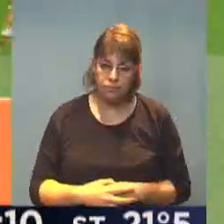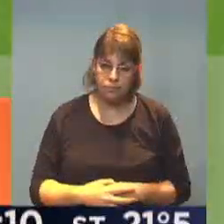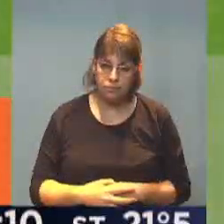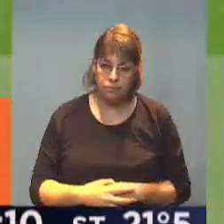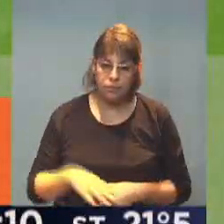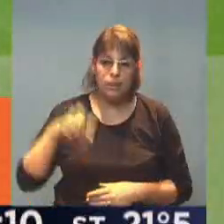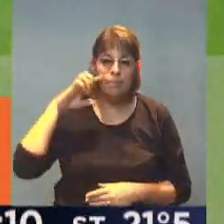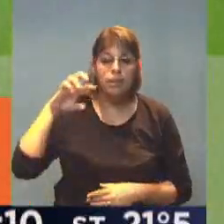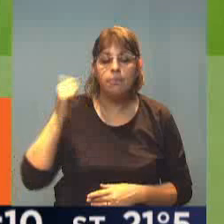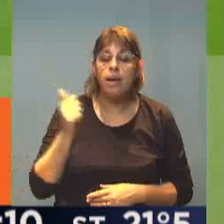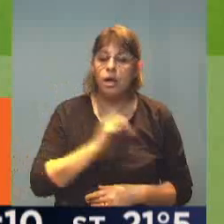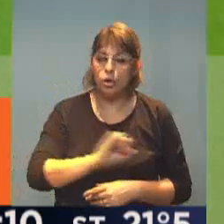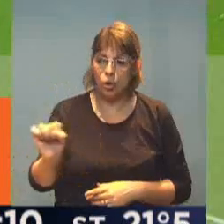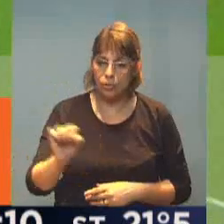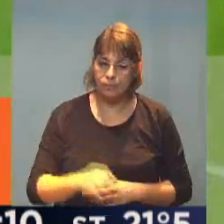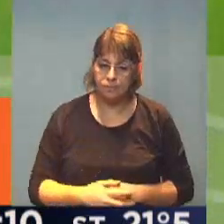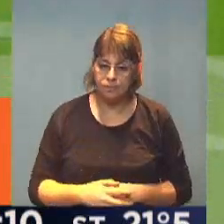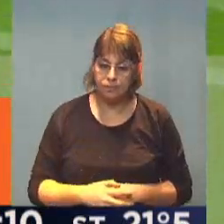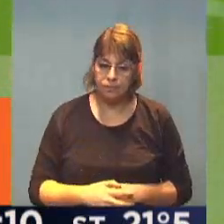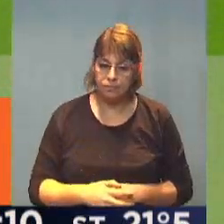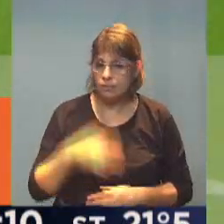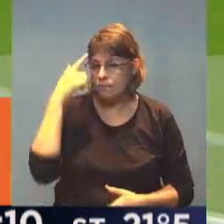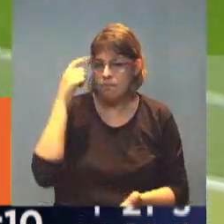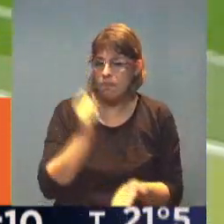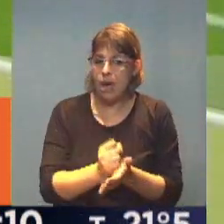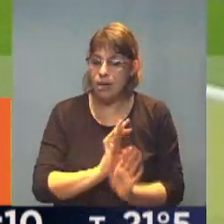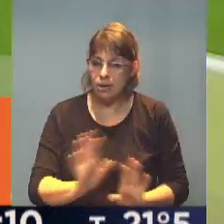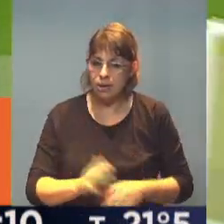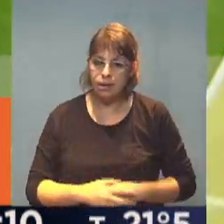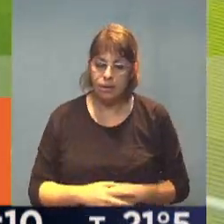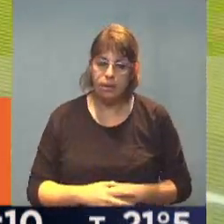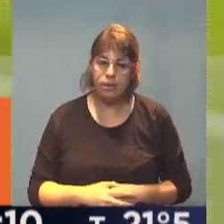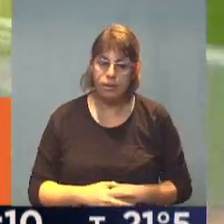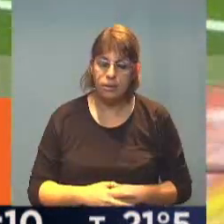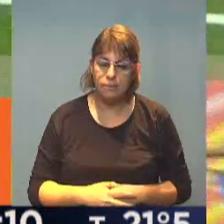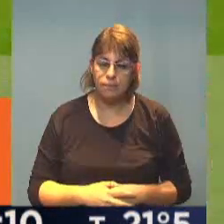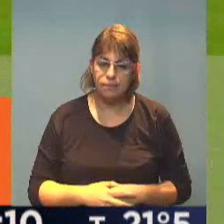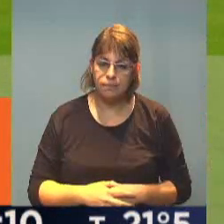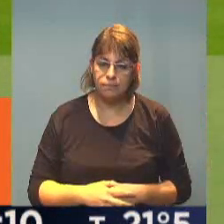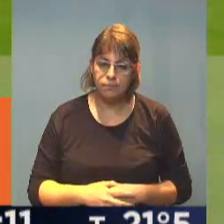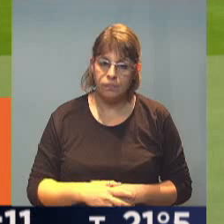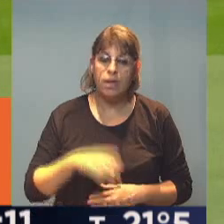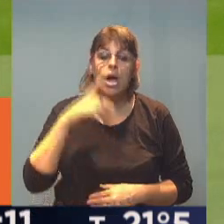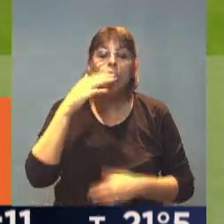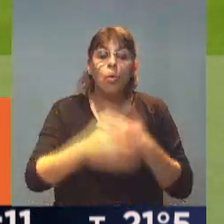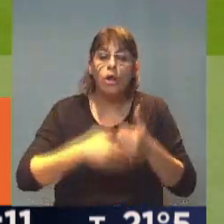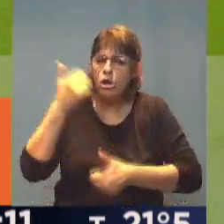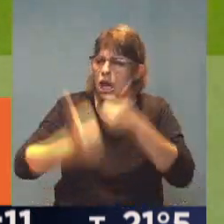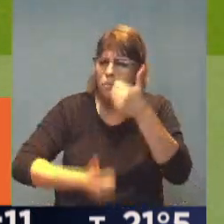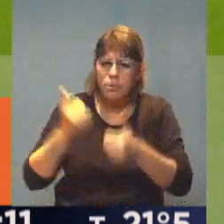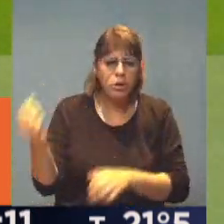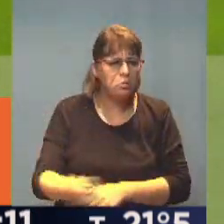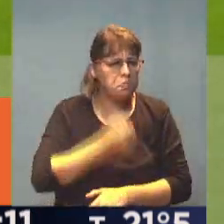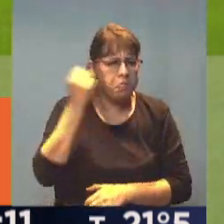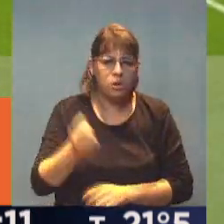el Pipa, ¿eh? Inolvidable. Tarde para el delantero, un campeonato sólido. Tuvo